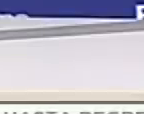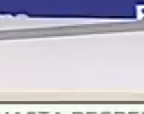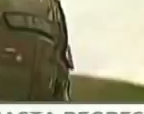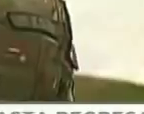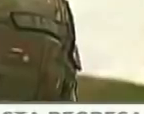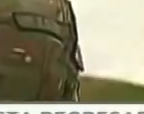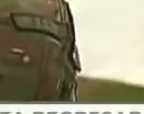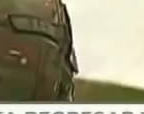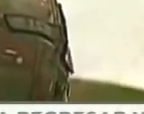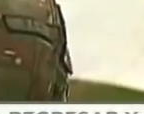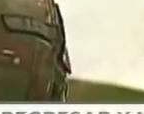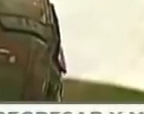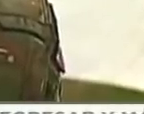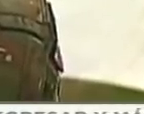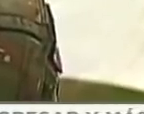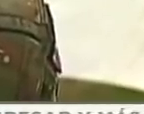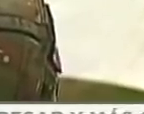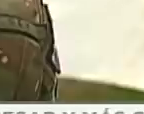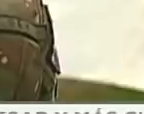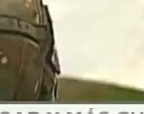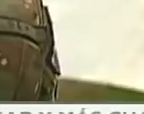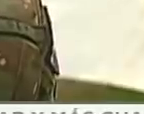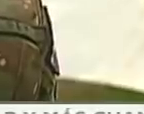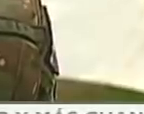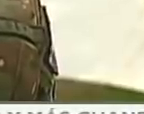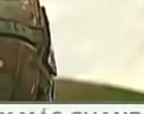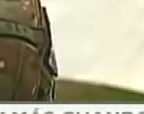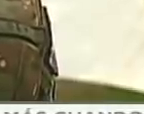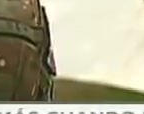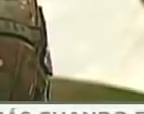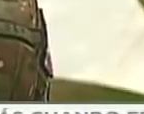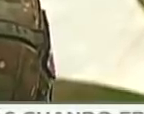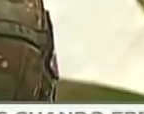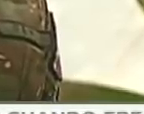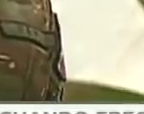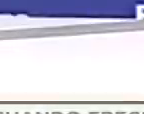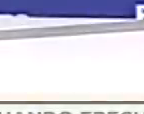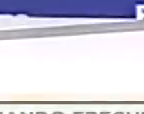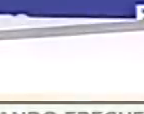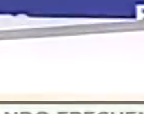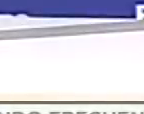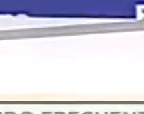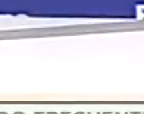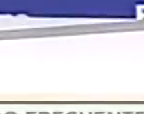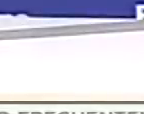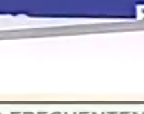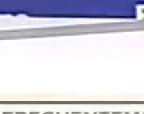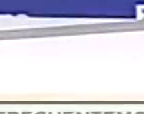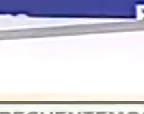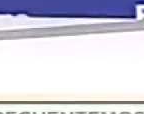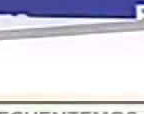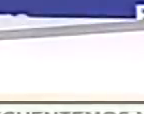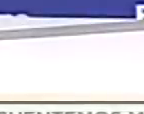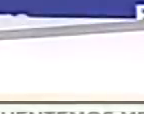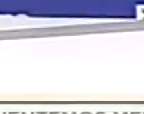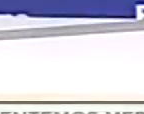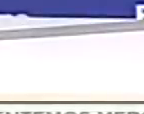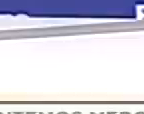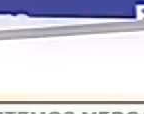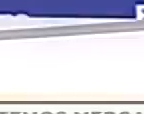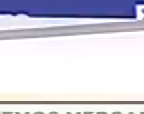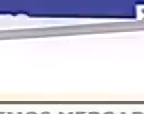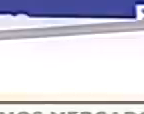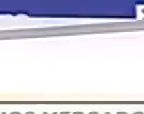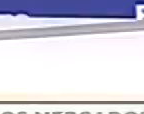Remigio Ceballos. Ya vamos a hablar de varios temas de la seguridad, de cómo avanza la operación Negro Primero, aplastamiento del enemigo en el